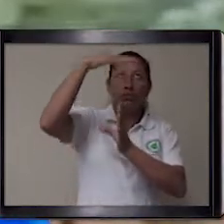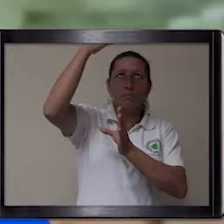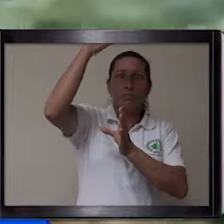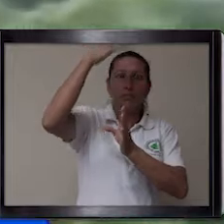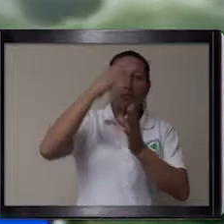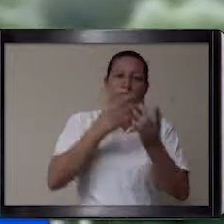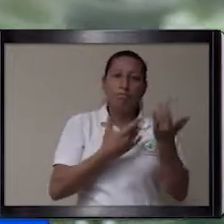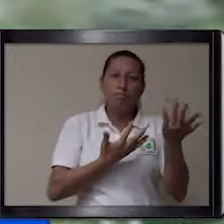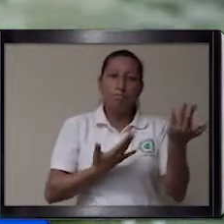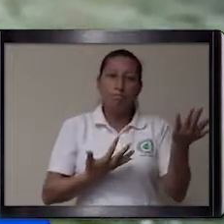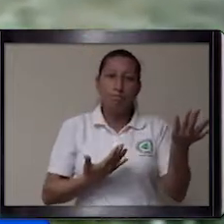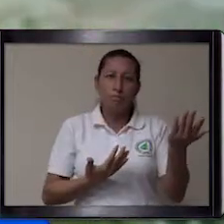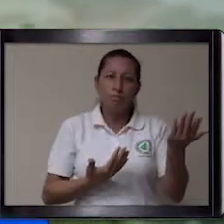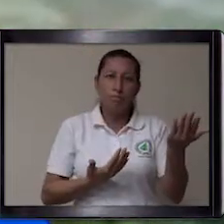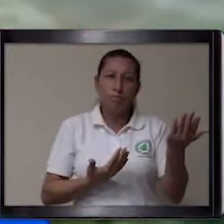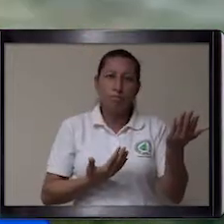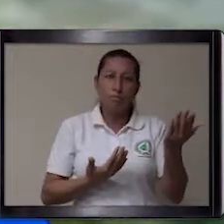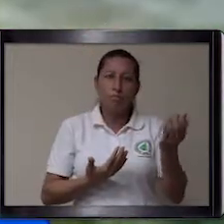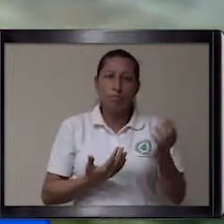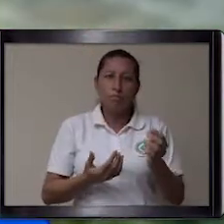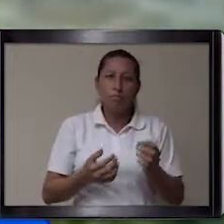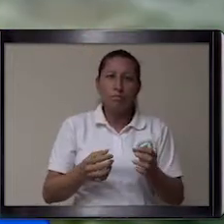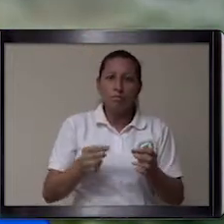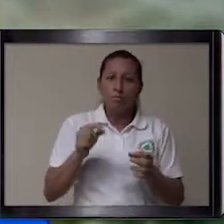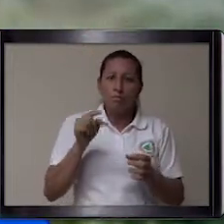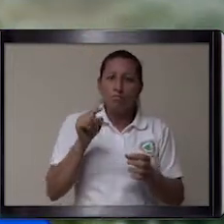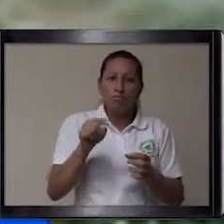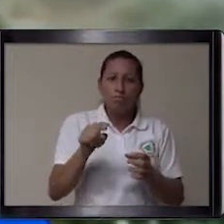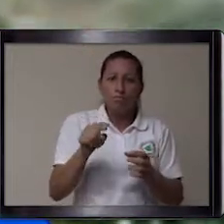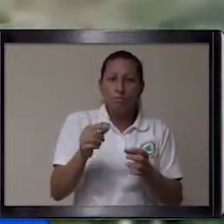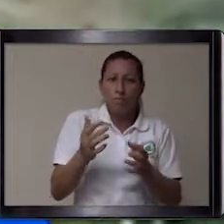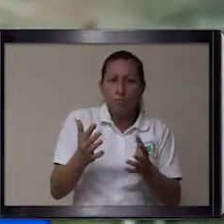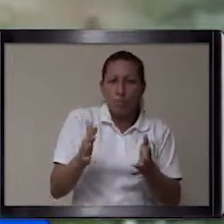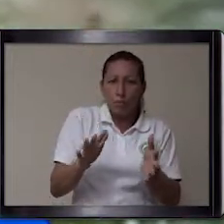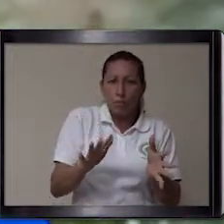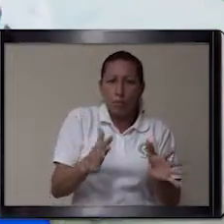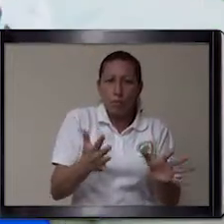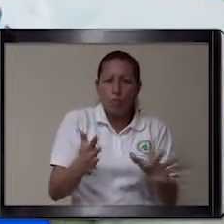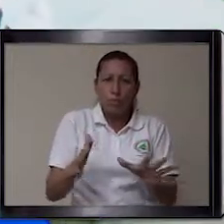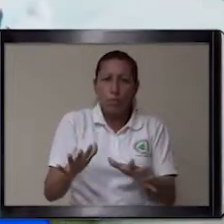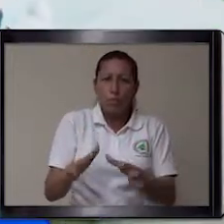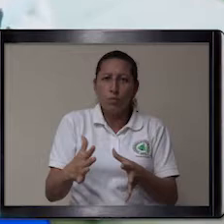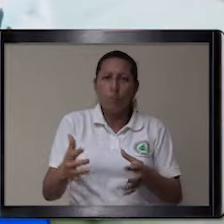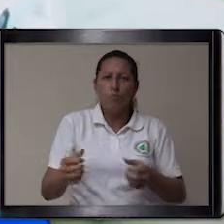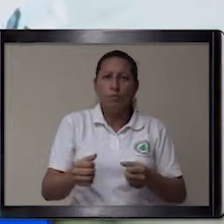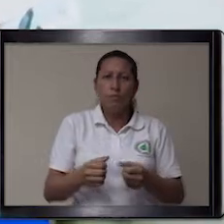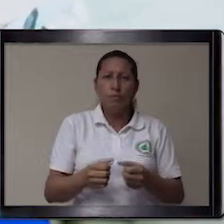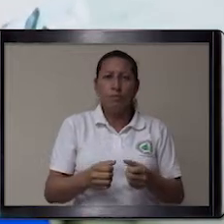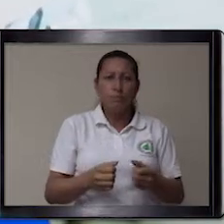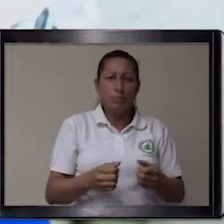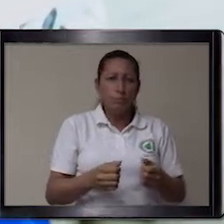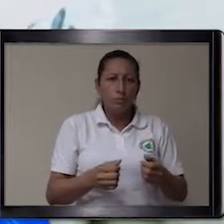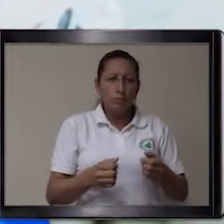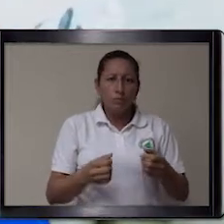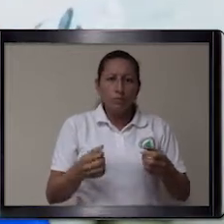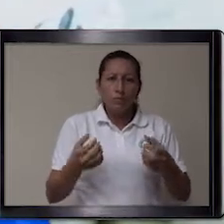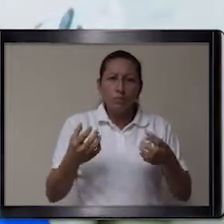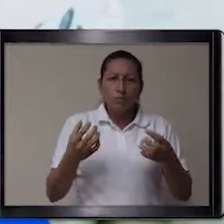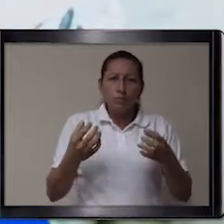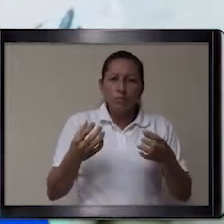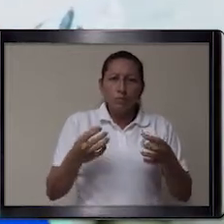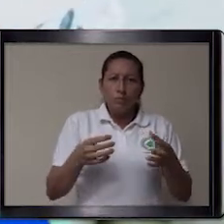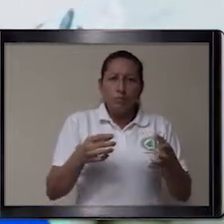está esperando, ¿qué cosa? Una causa que lo induzca. ¿Quiénes son las principales causas que